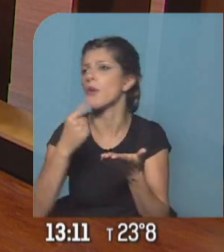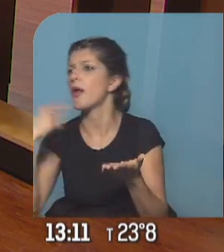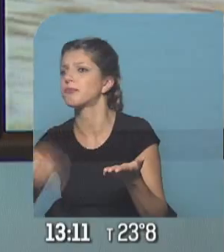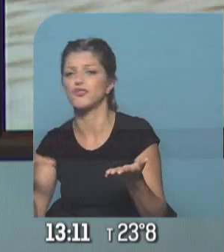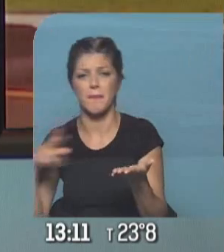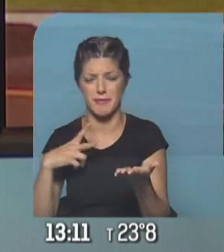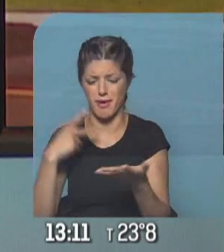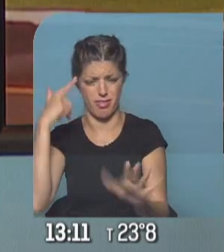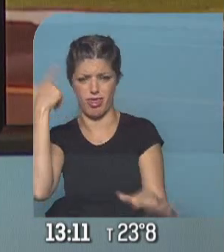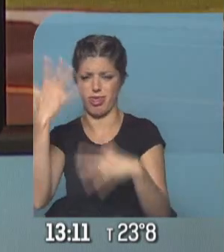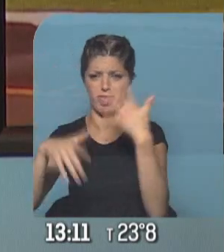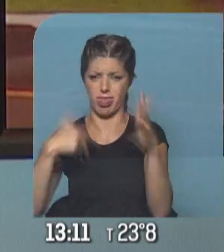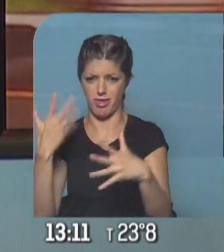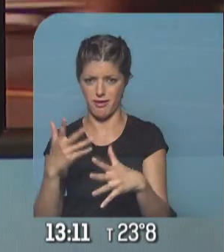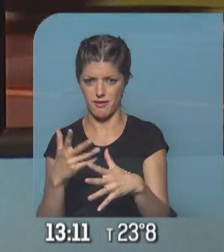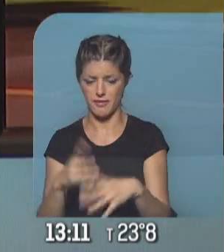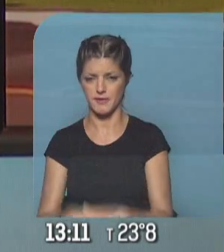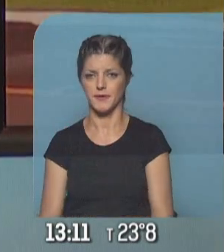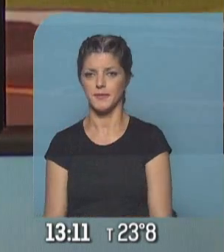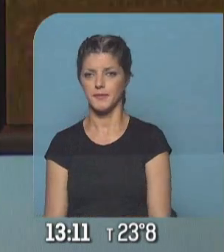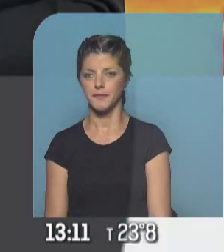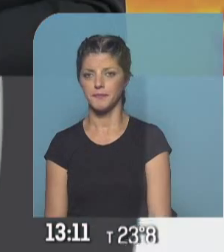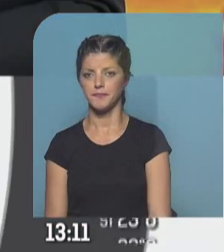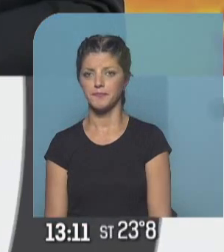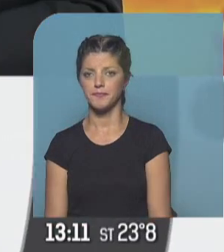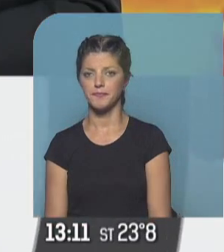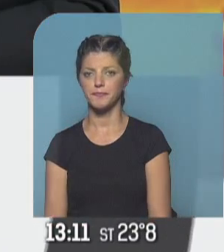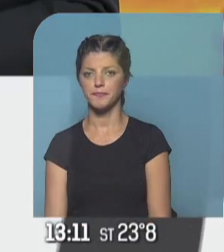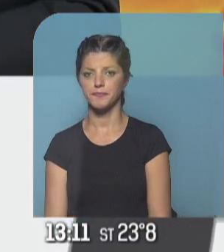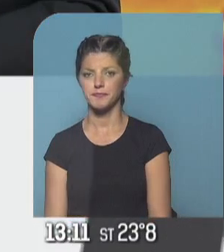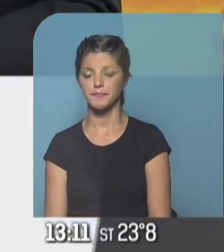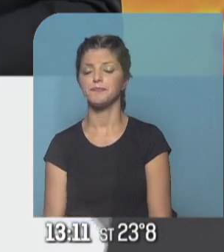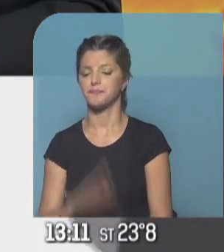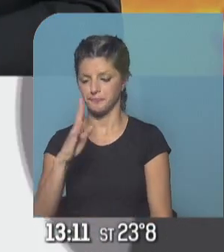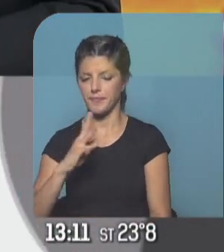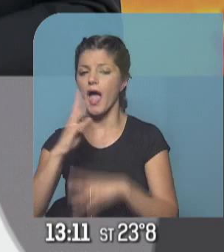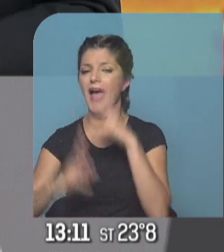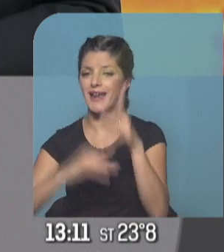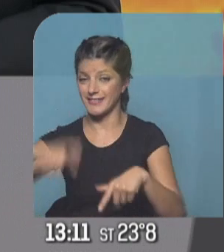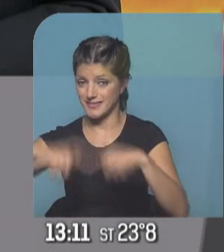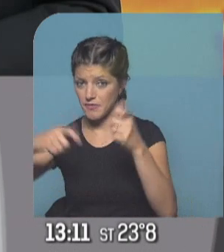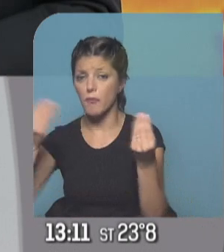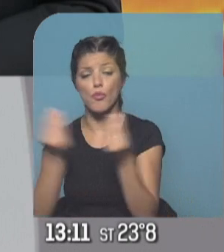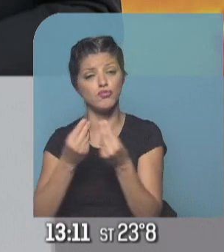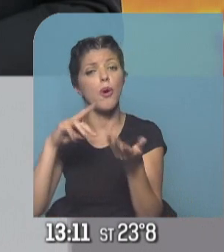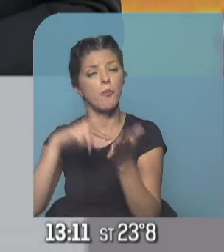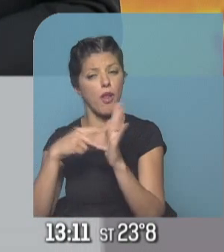en realidad lo que pasa en el territorio, sobre todo en el territorio de la selva, es que hay grandes problemas de